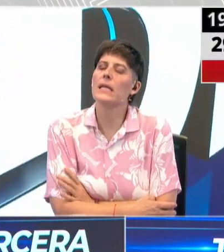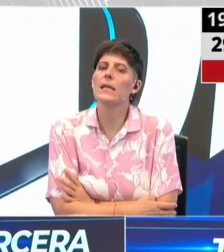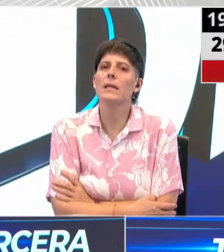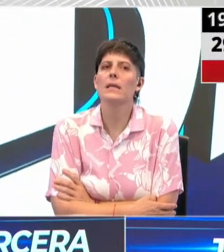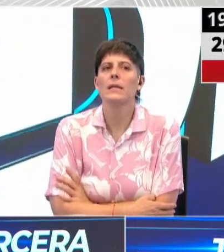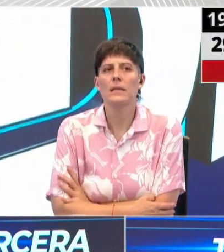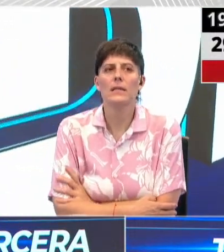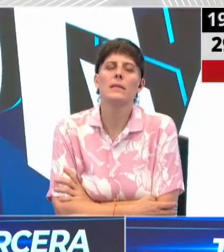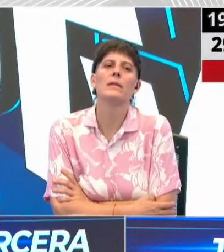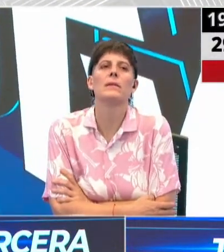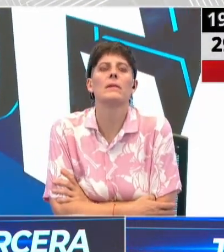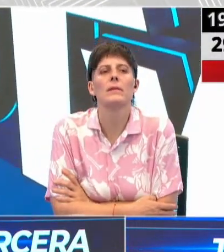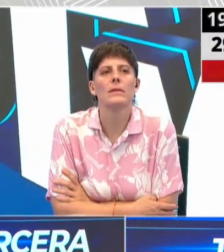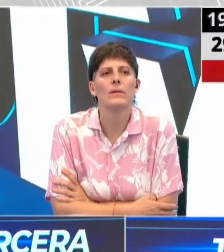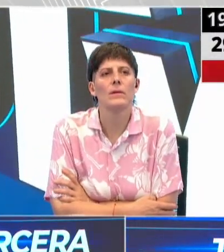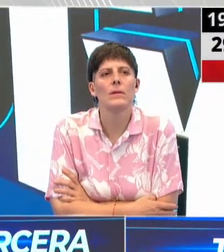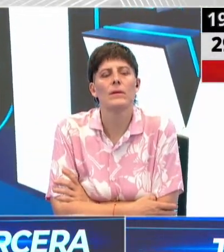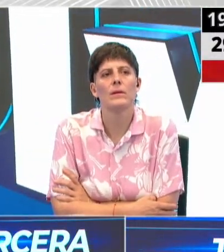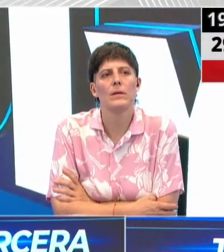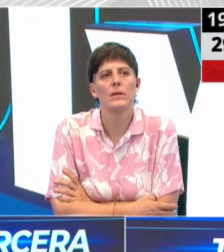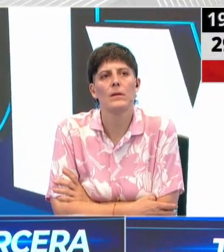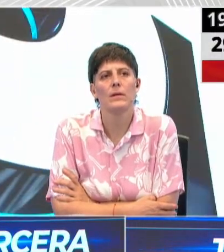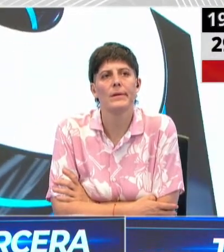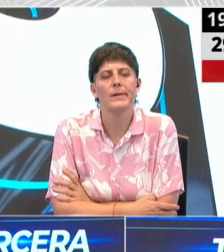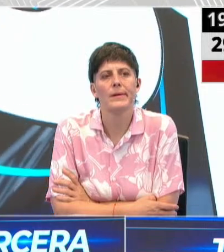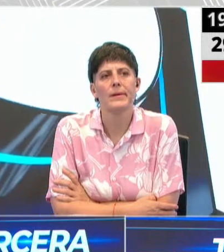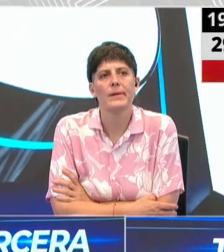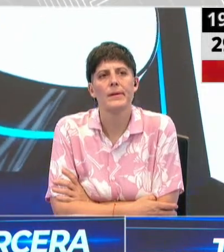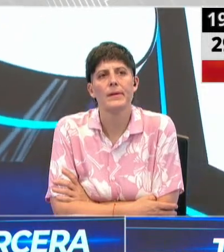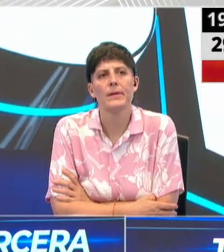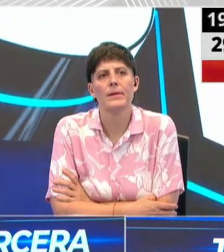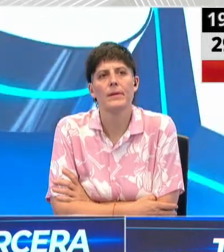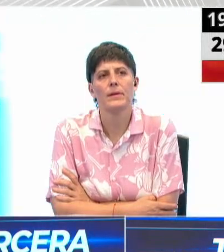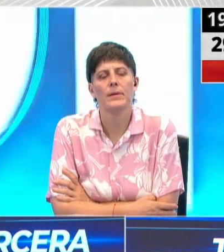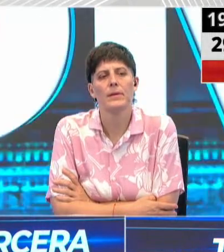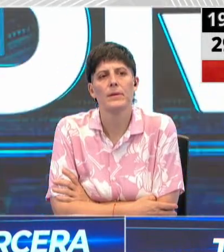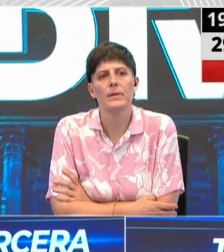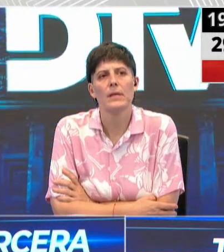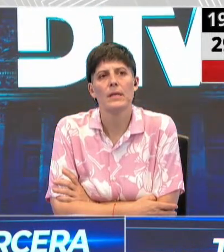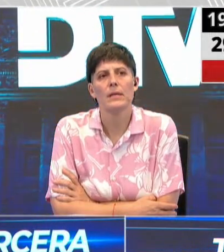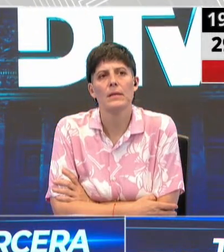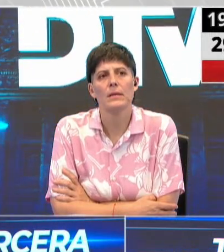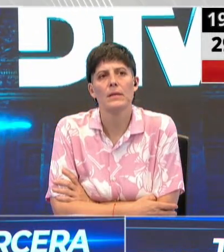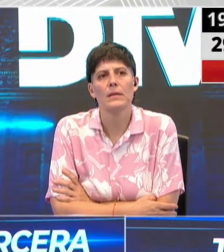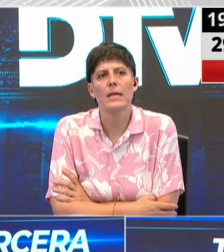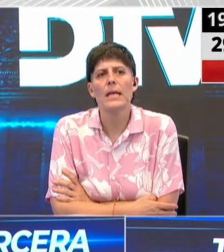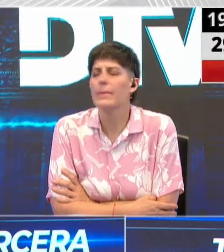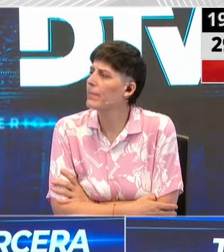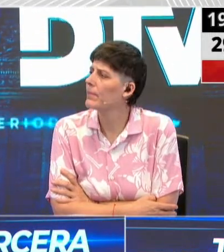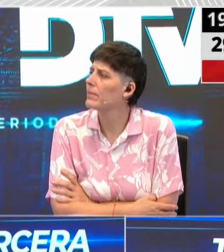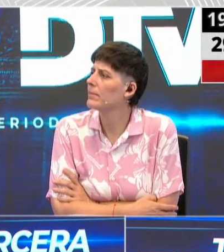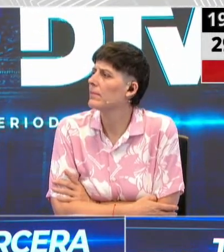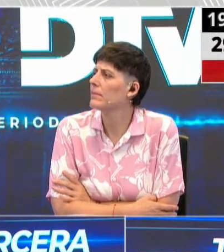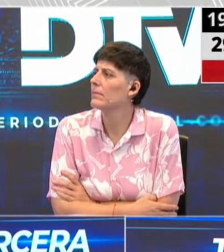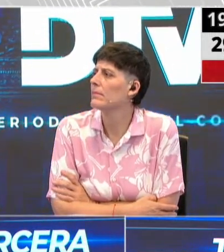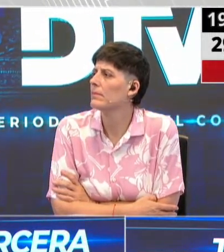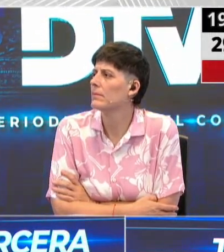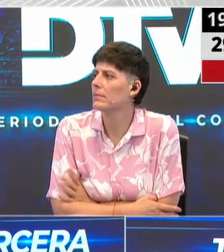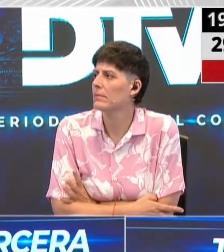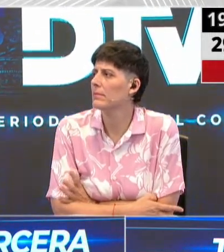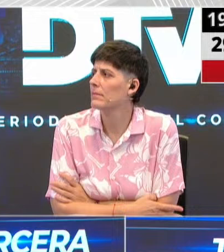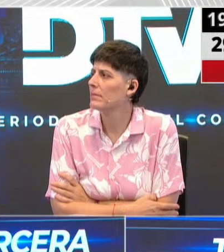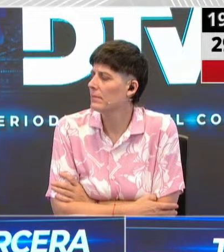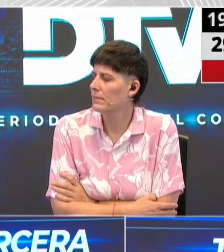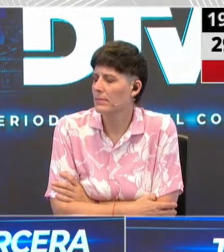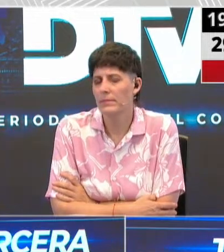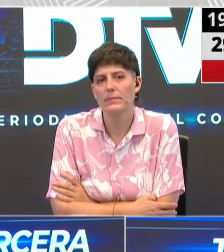un niño o menor, que le genere una puesta en riesgo de la integridad del niño. Pero ¿por qué debería ponerse en